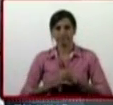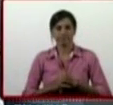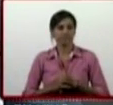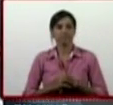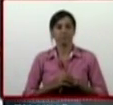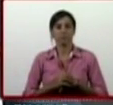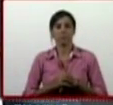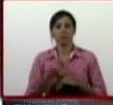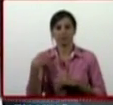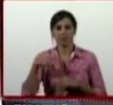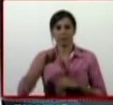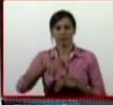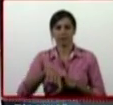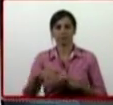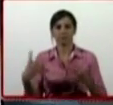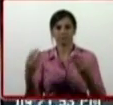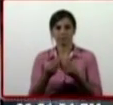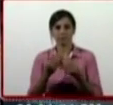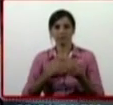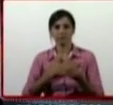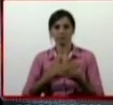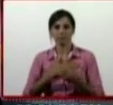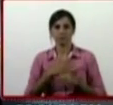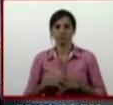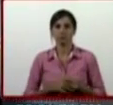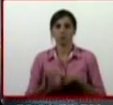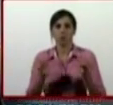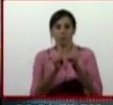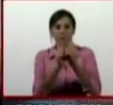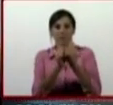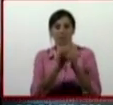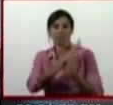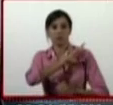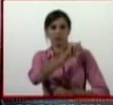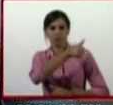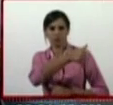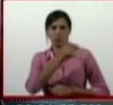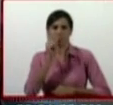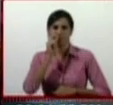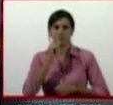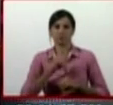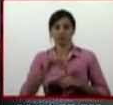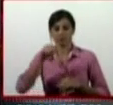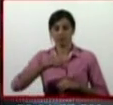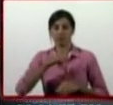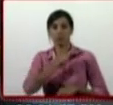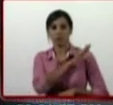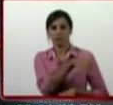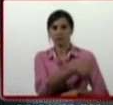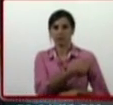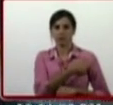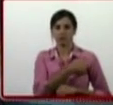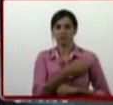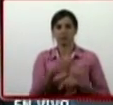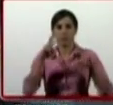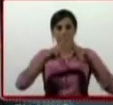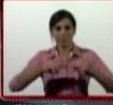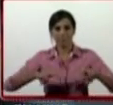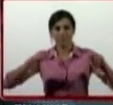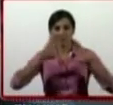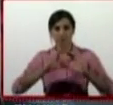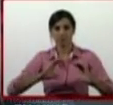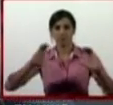1987. Tenemos también al compañero director de este Instituto Universitario de Investigaciones Científicas